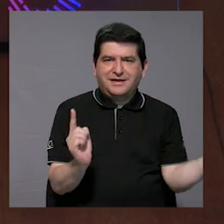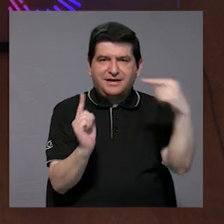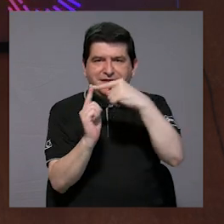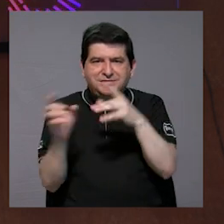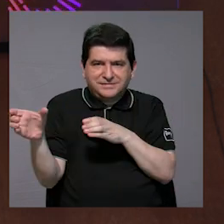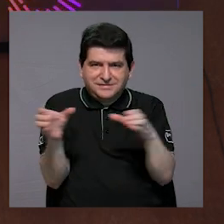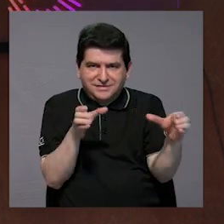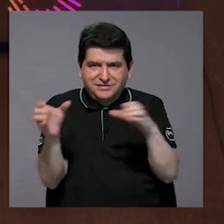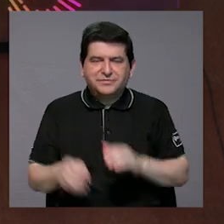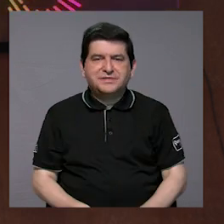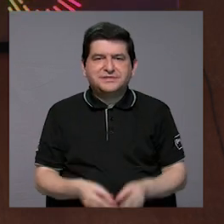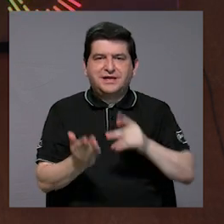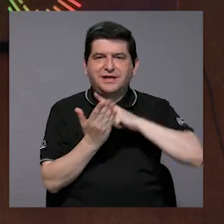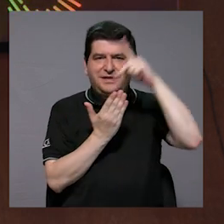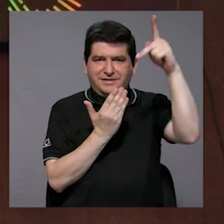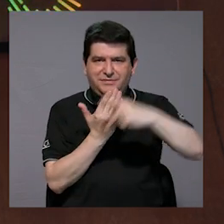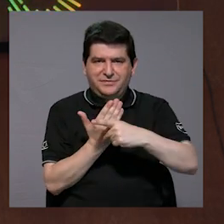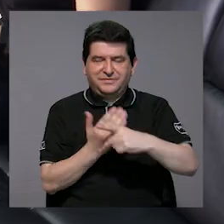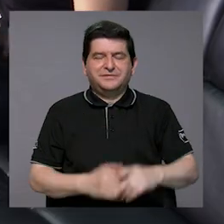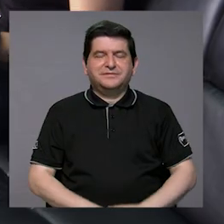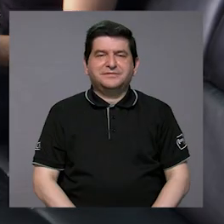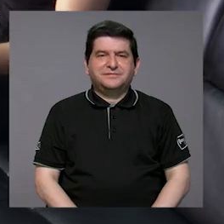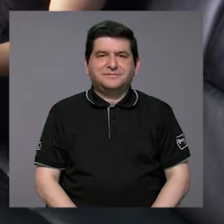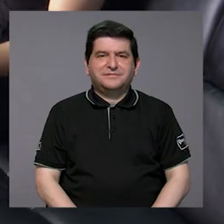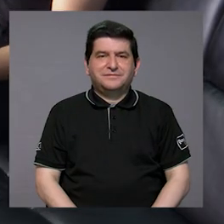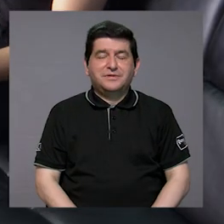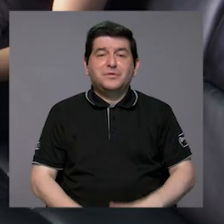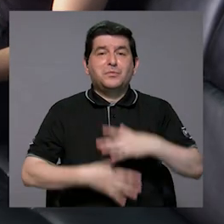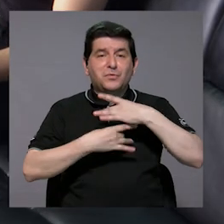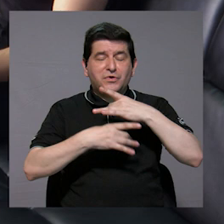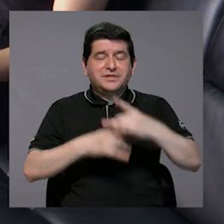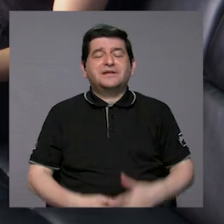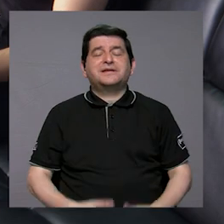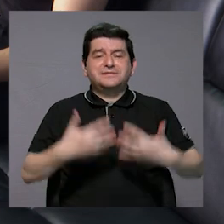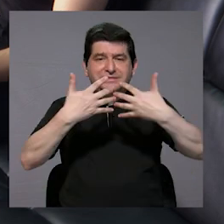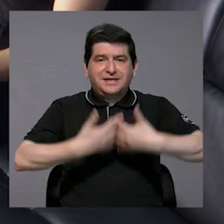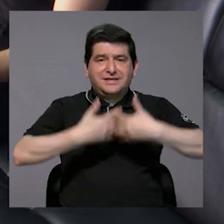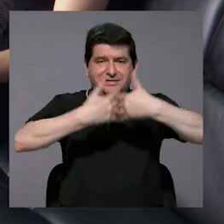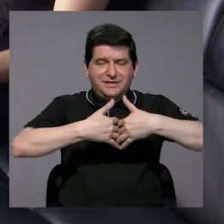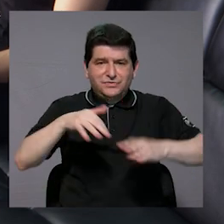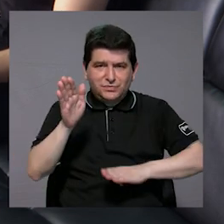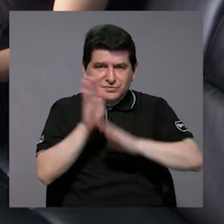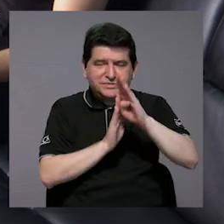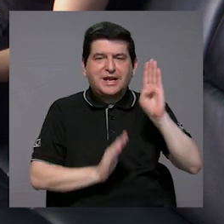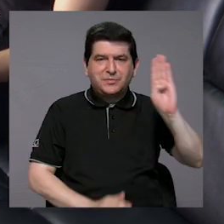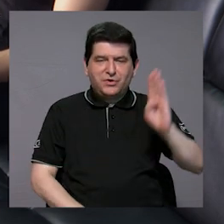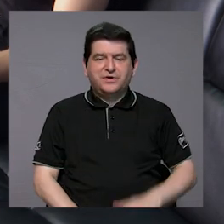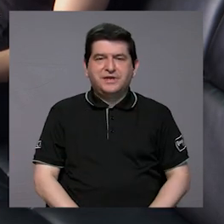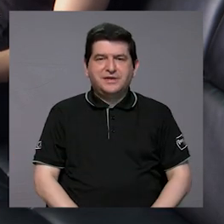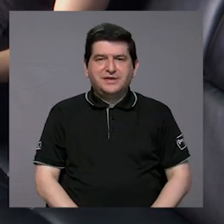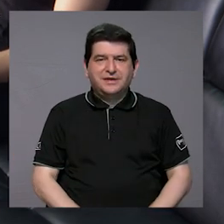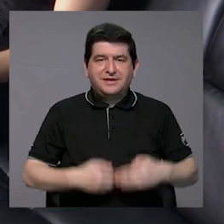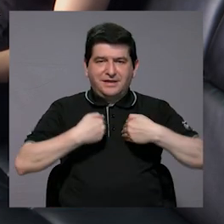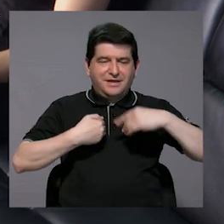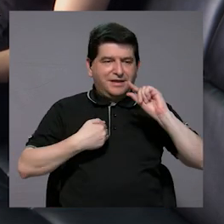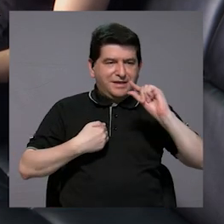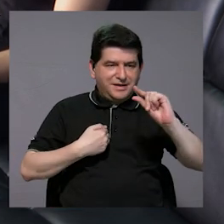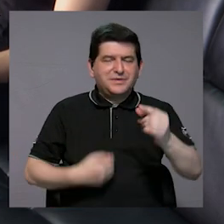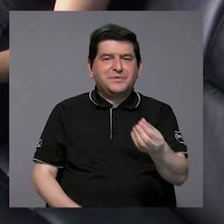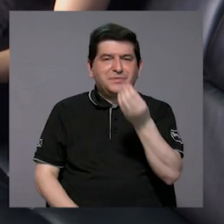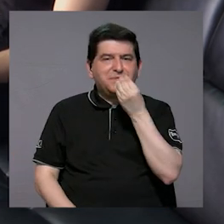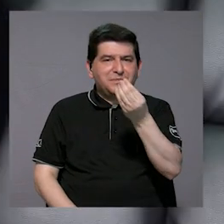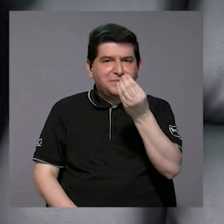la parte técnica hasta la comercial de su proyecto o idea. Muy interesante la industria en la que se desarrolla BioCric, realmente toda esa